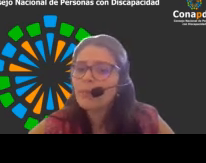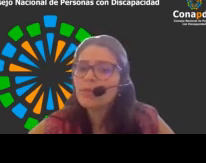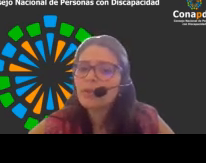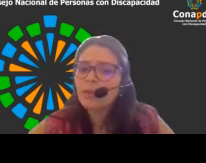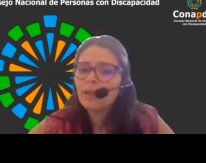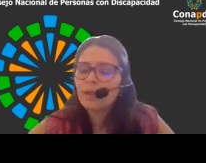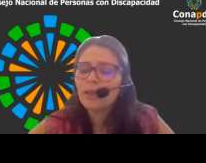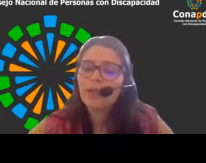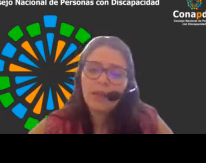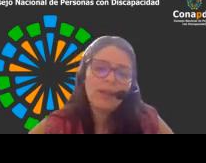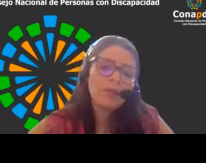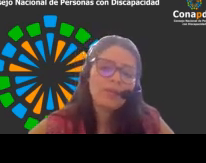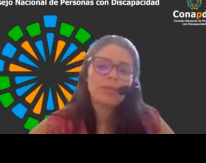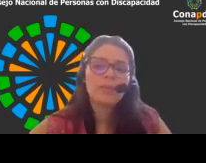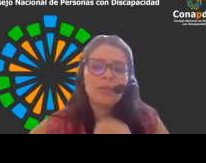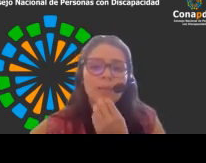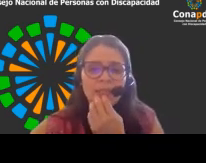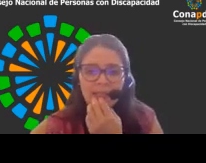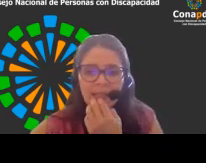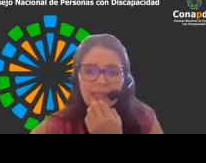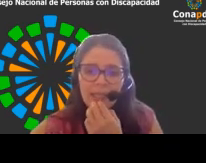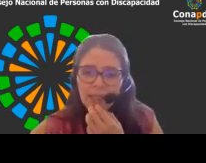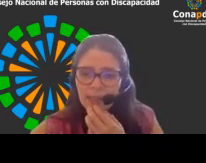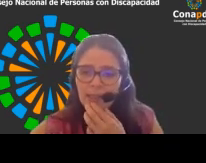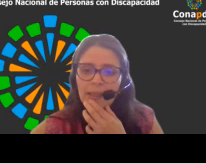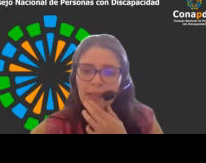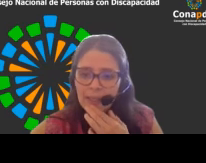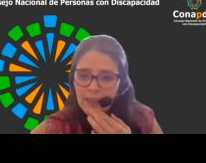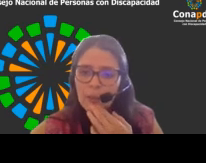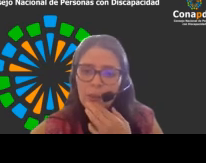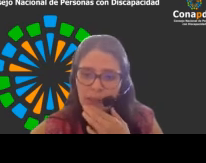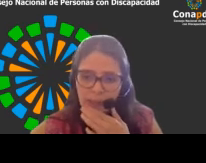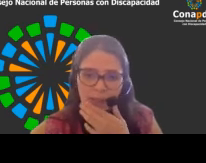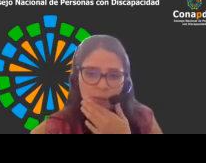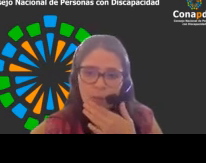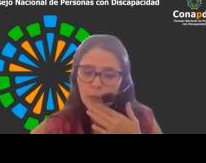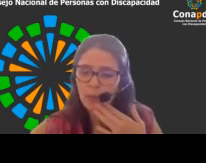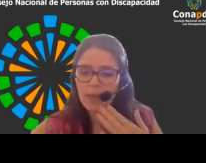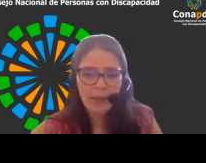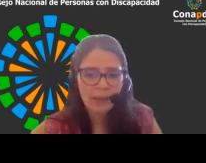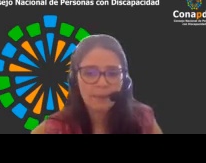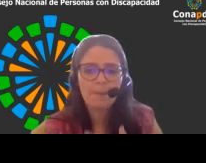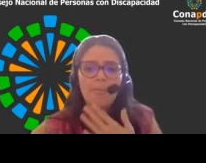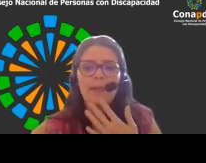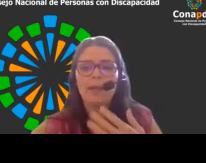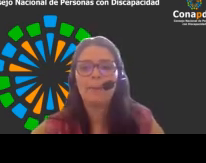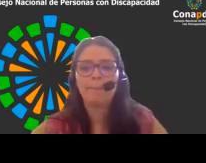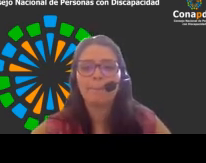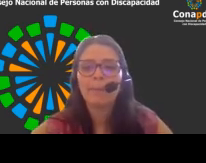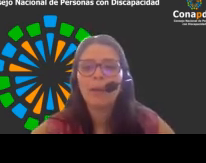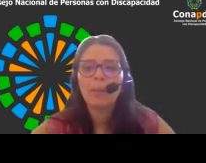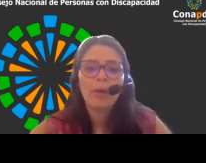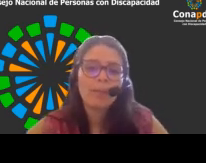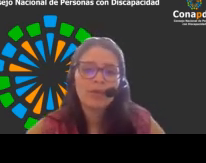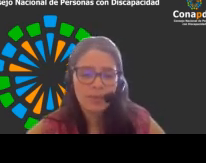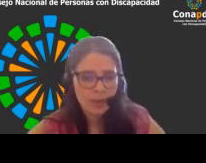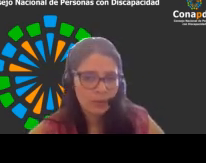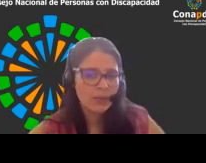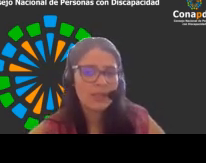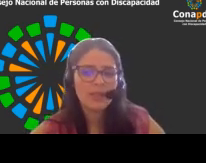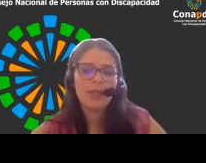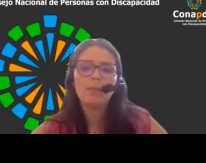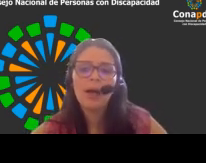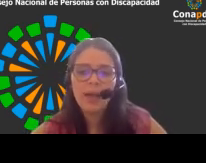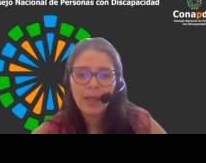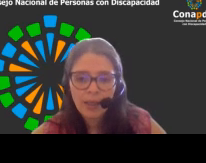podemos tratar de dar una información bastante directa Clara concreta estructurada podemos